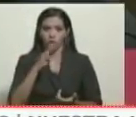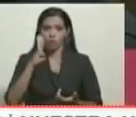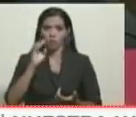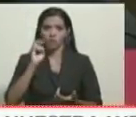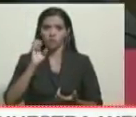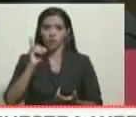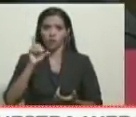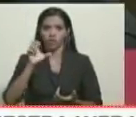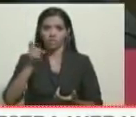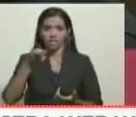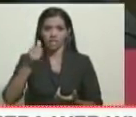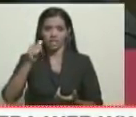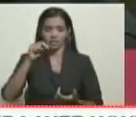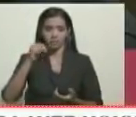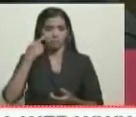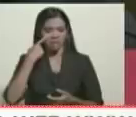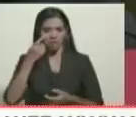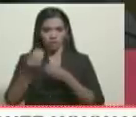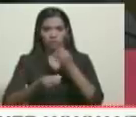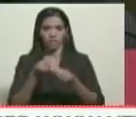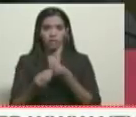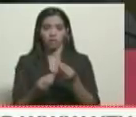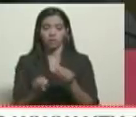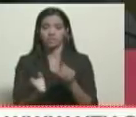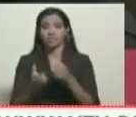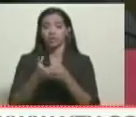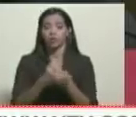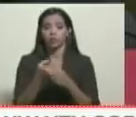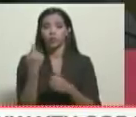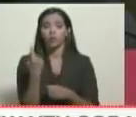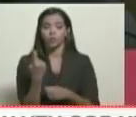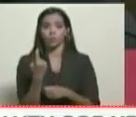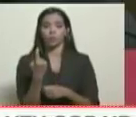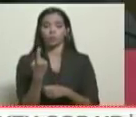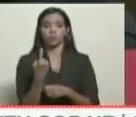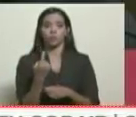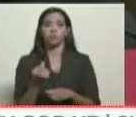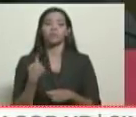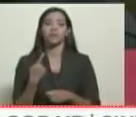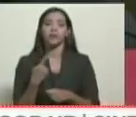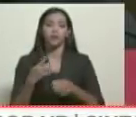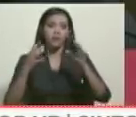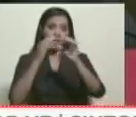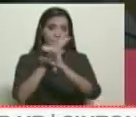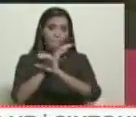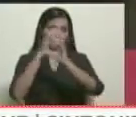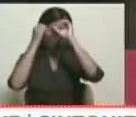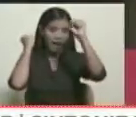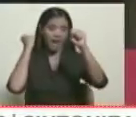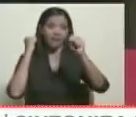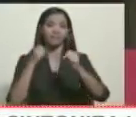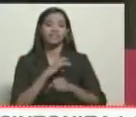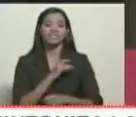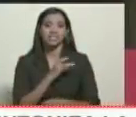¿verdad? Vean lo que hicieron. Se escondió uno de ellos primero en la embajada de Chile, de ahí lo echaron. No es que, no, que